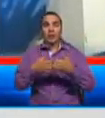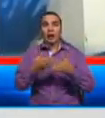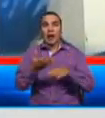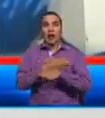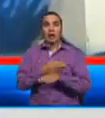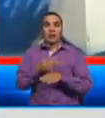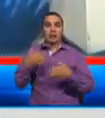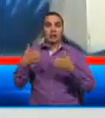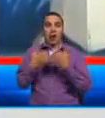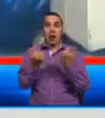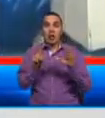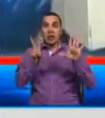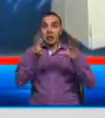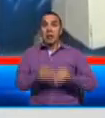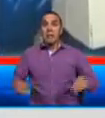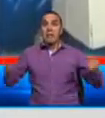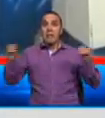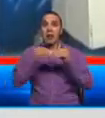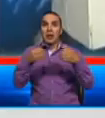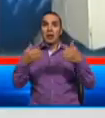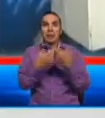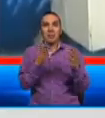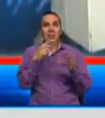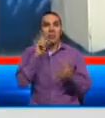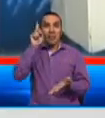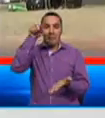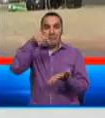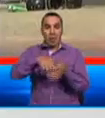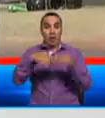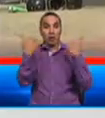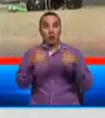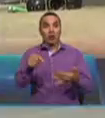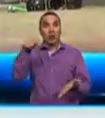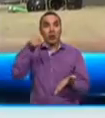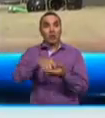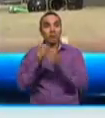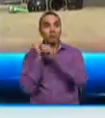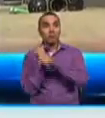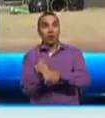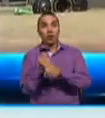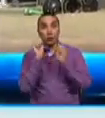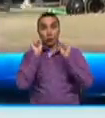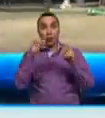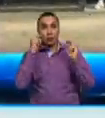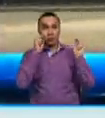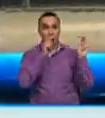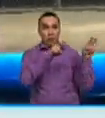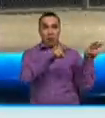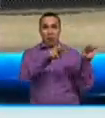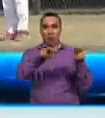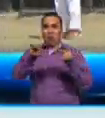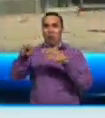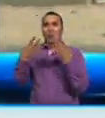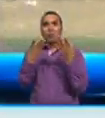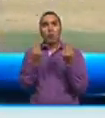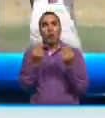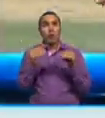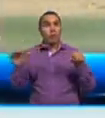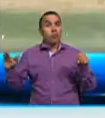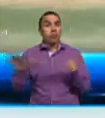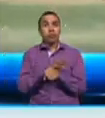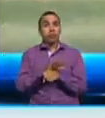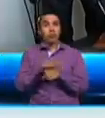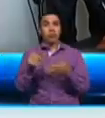pasado son casi 1000 jugadores que tenemos en las canchas se hace un paneo están absolutamente hielos